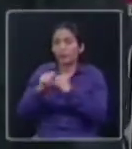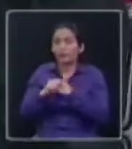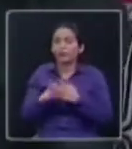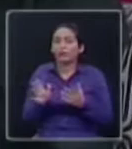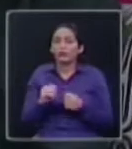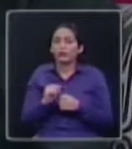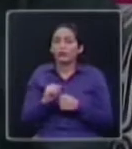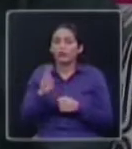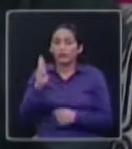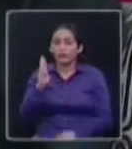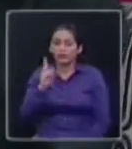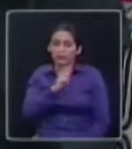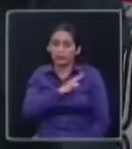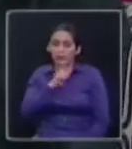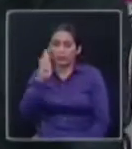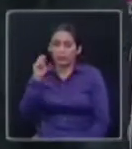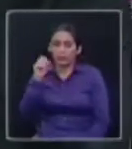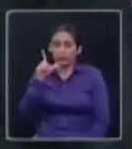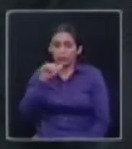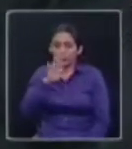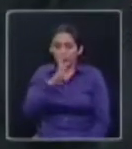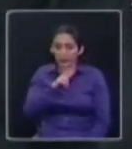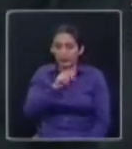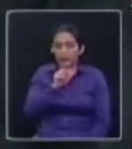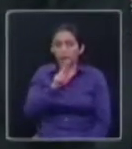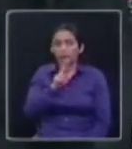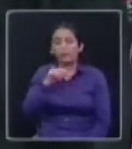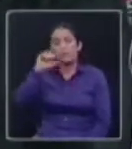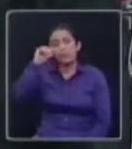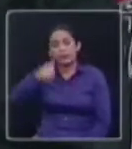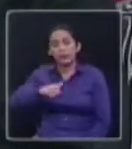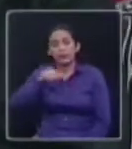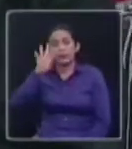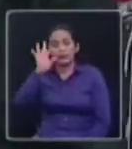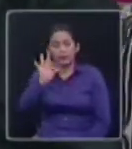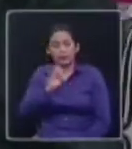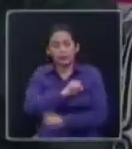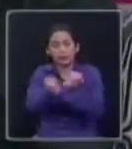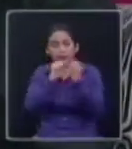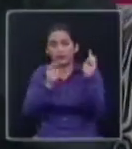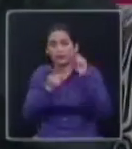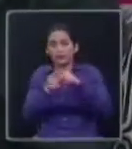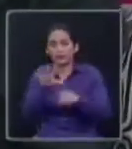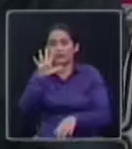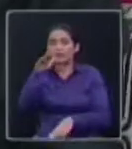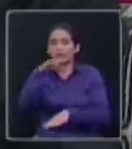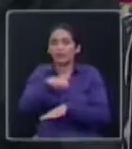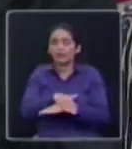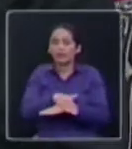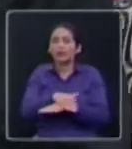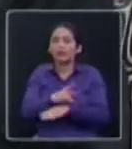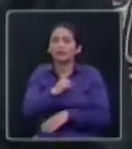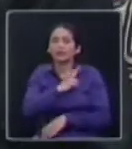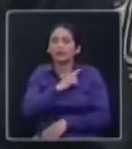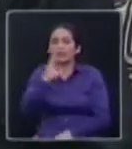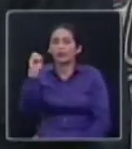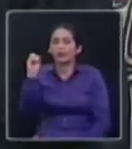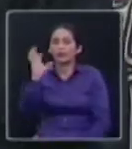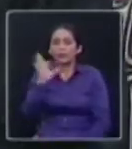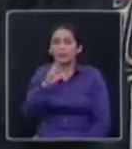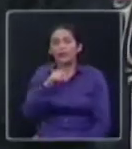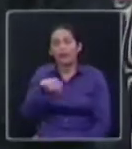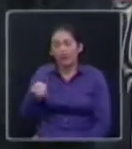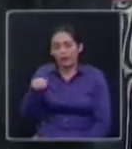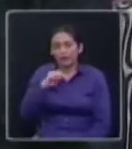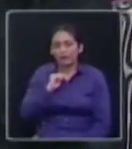otros actores. Mañana, desde las 9 a las 5, uh-huh. en el campus de la Universidad Cotec, tendrá